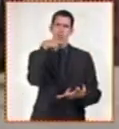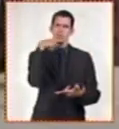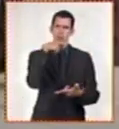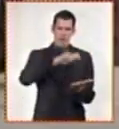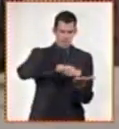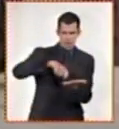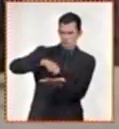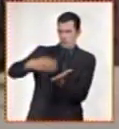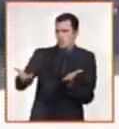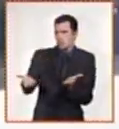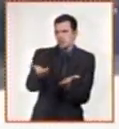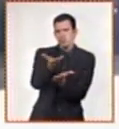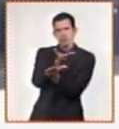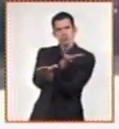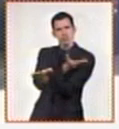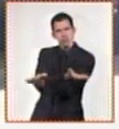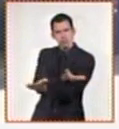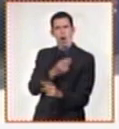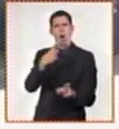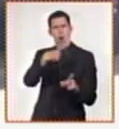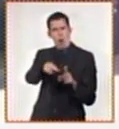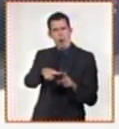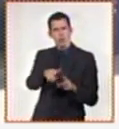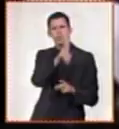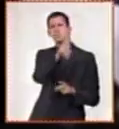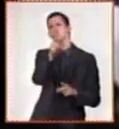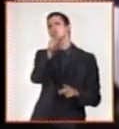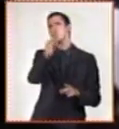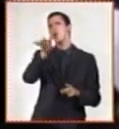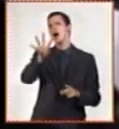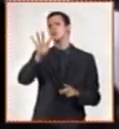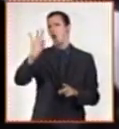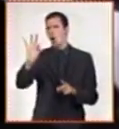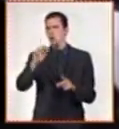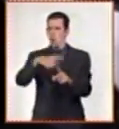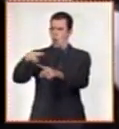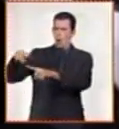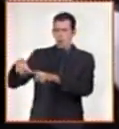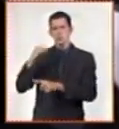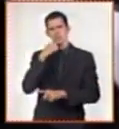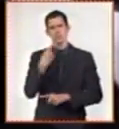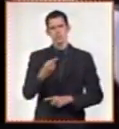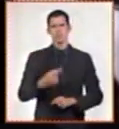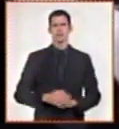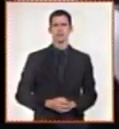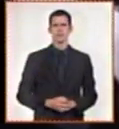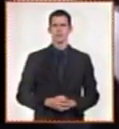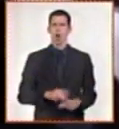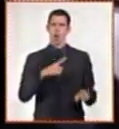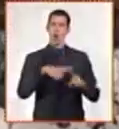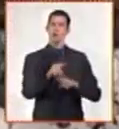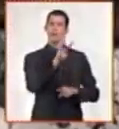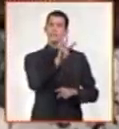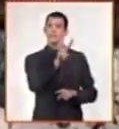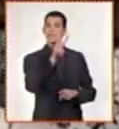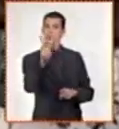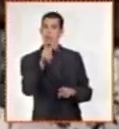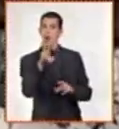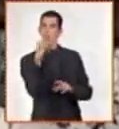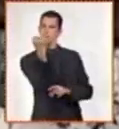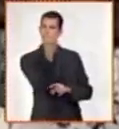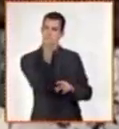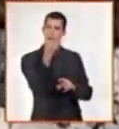con 149 países y 32 organizaciones internacionales, entre los cuales 21